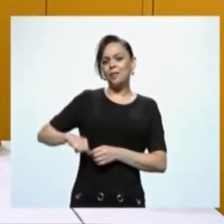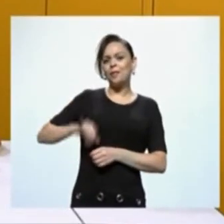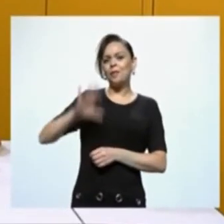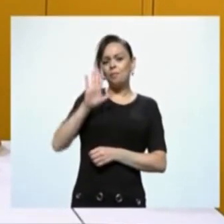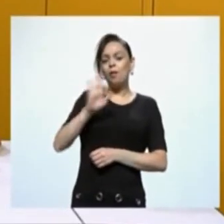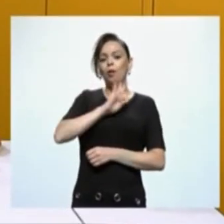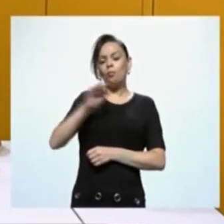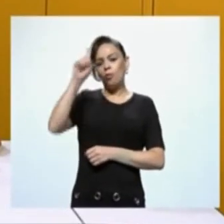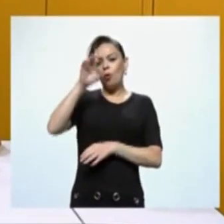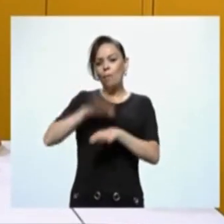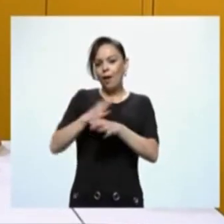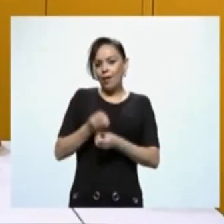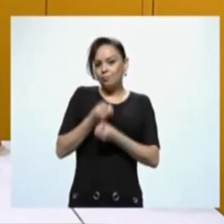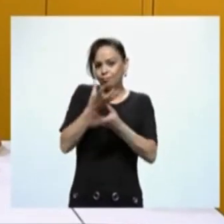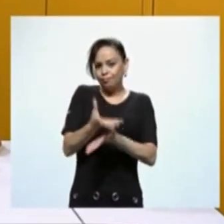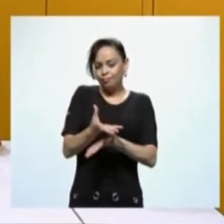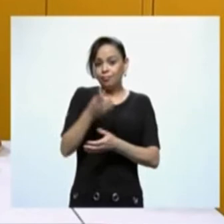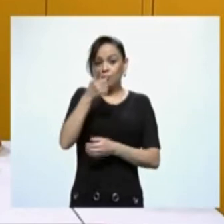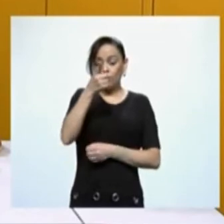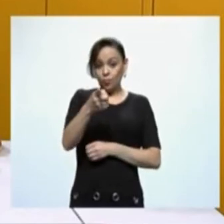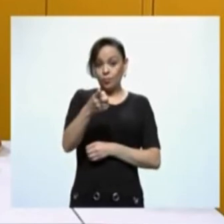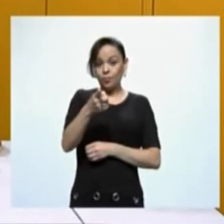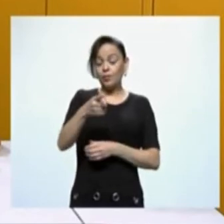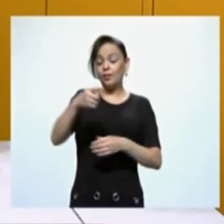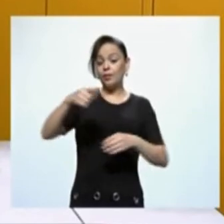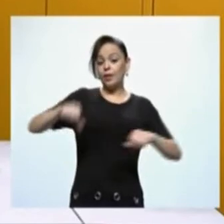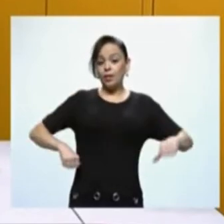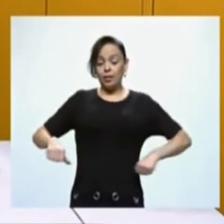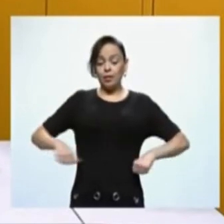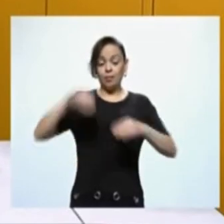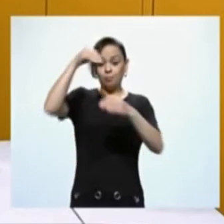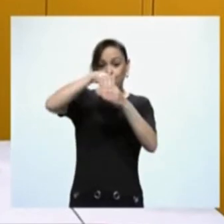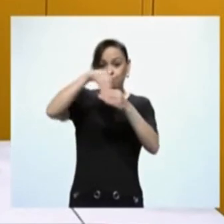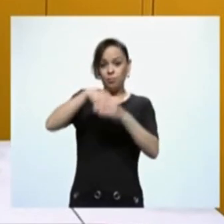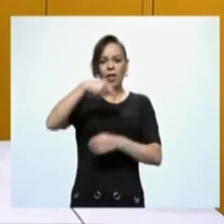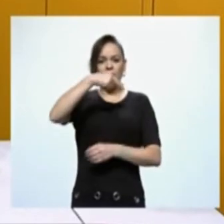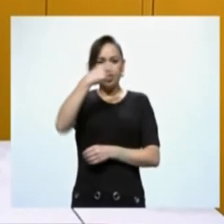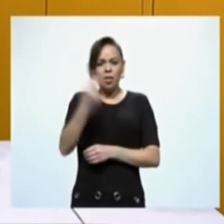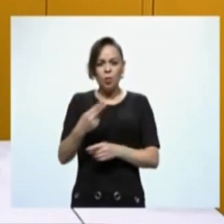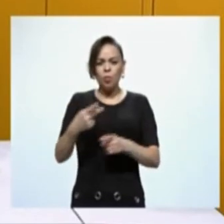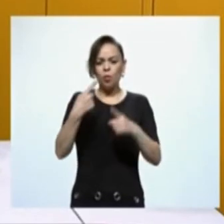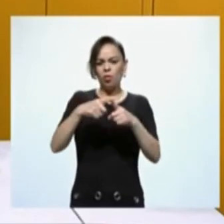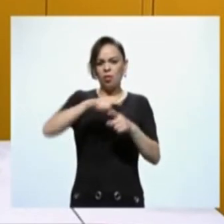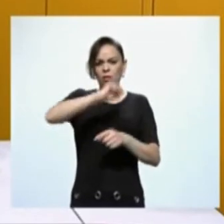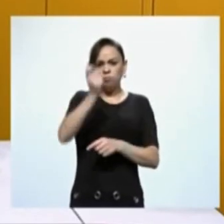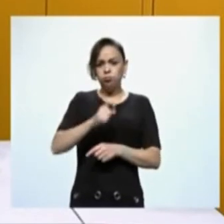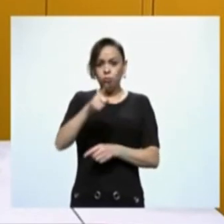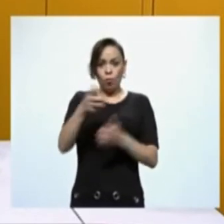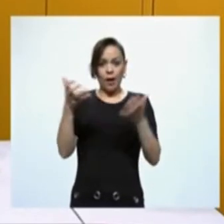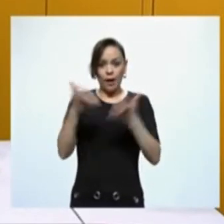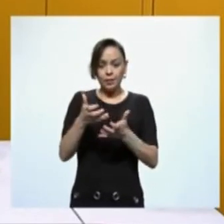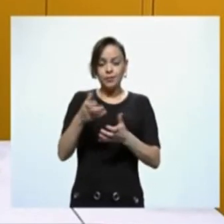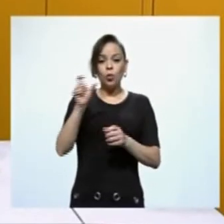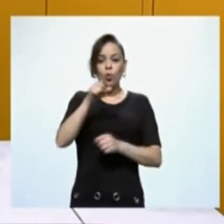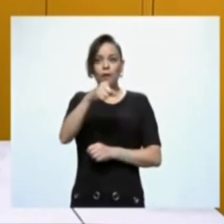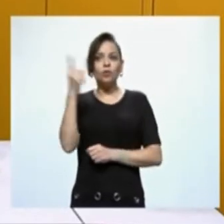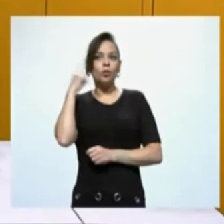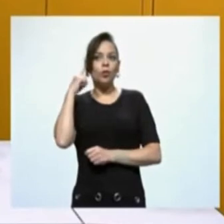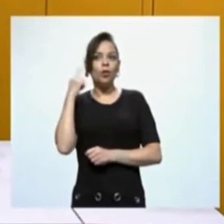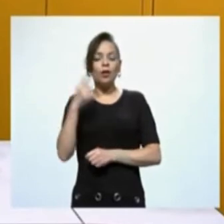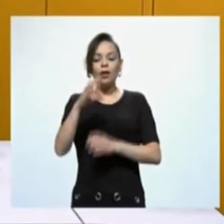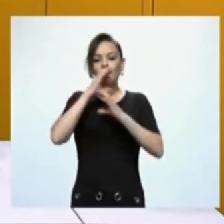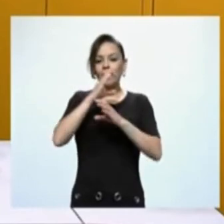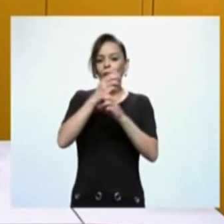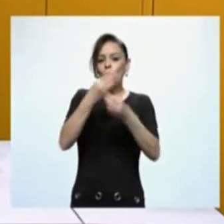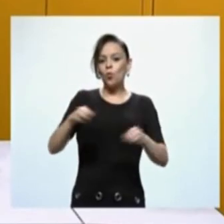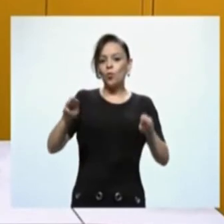decirte algo más. Guarda en tu carpeta de experiencias los dibujos, rayones o garabatos que hiciste mientras escuchabas las canciones de los